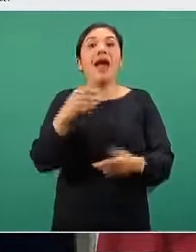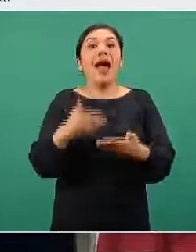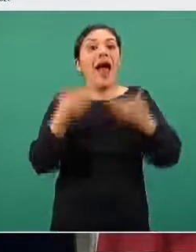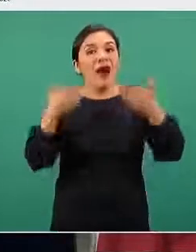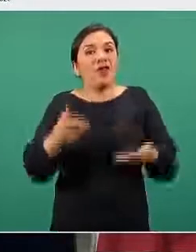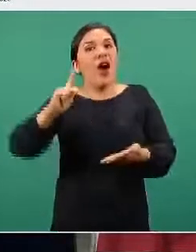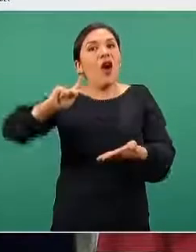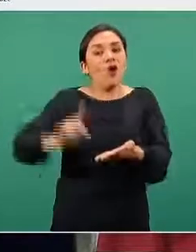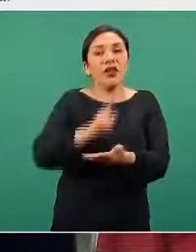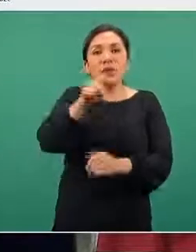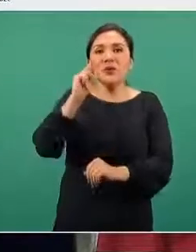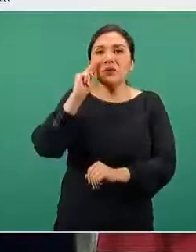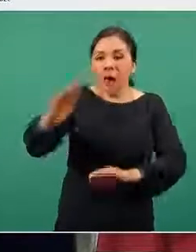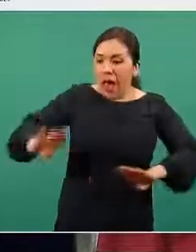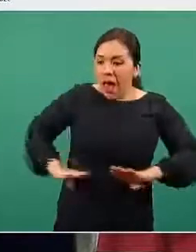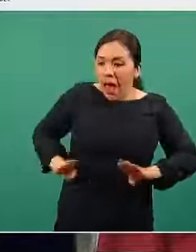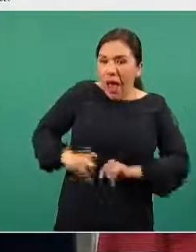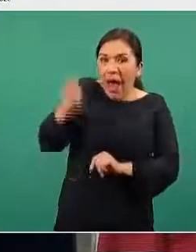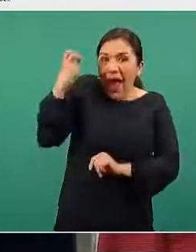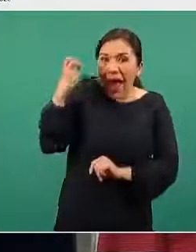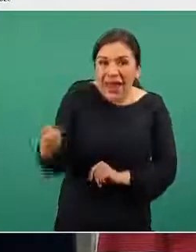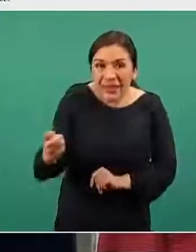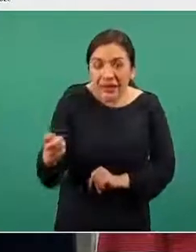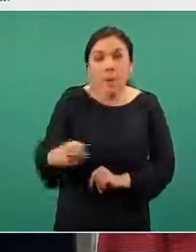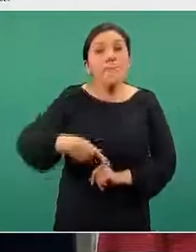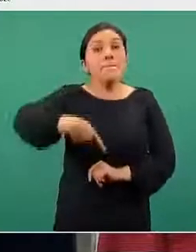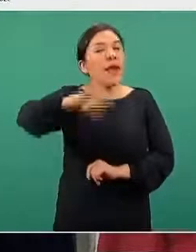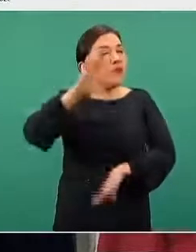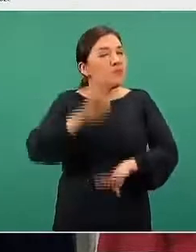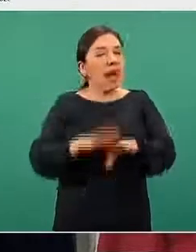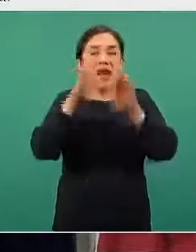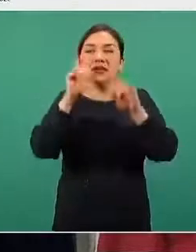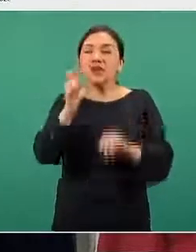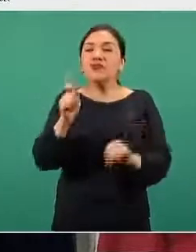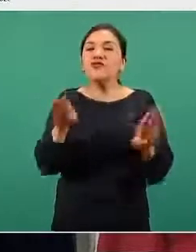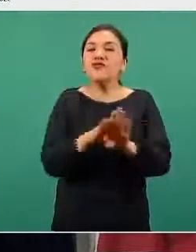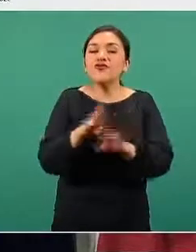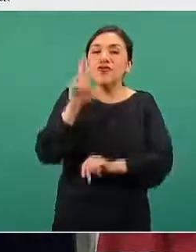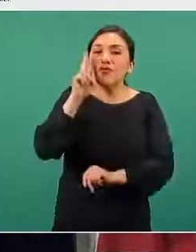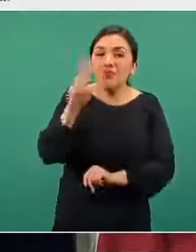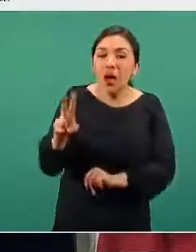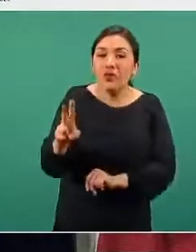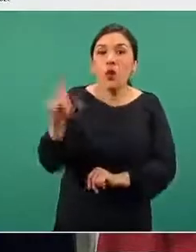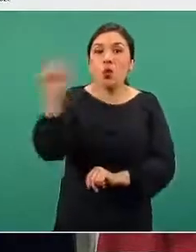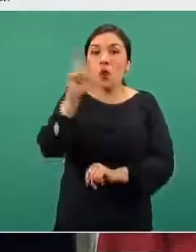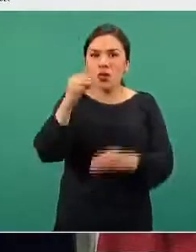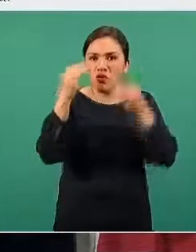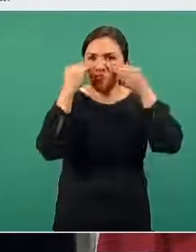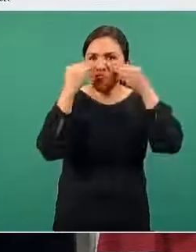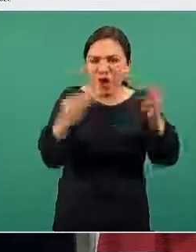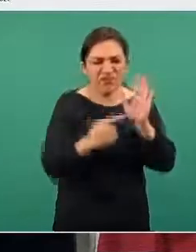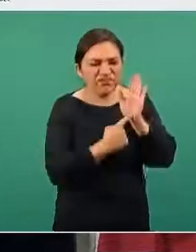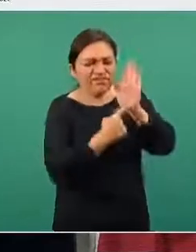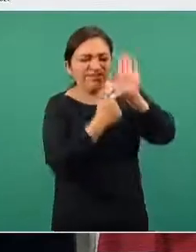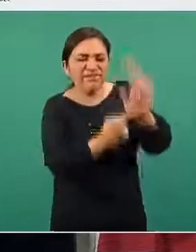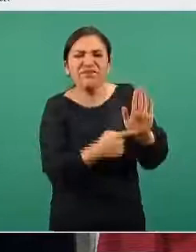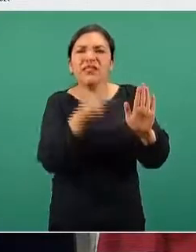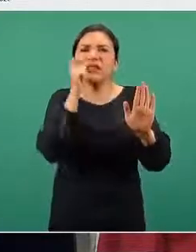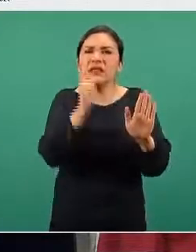nuevamente al ver estas condiciones, pero sobre todo al mostrarnos un